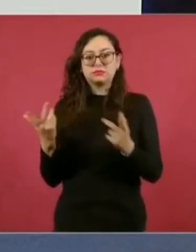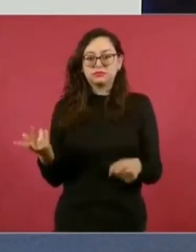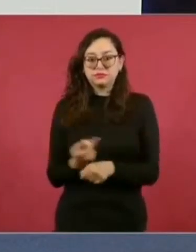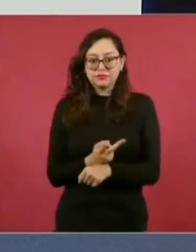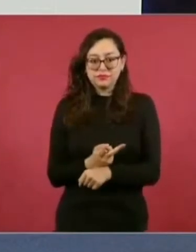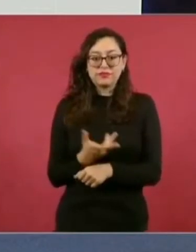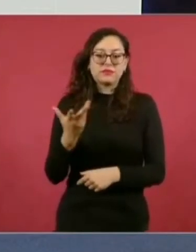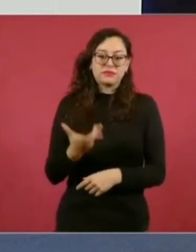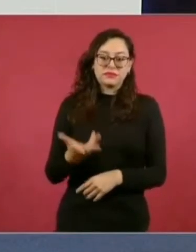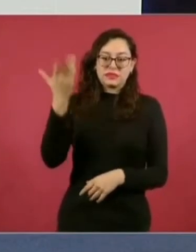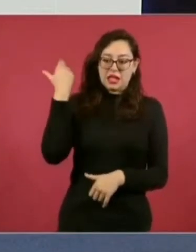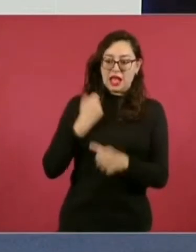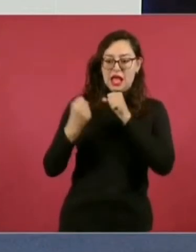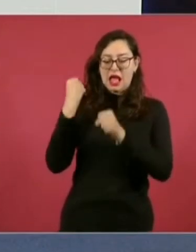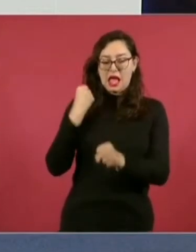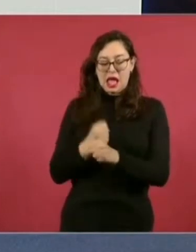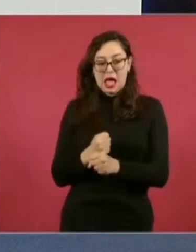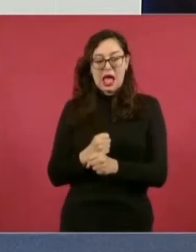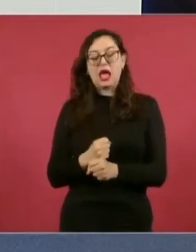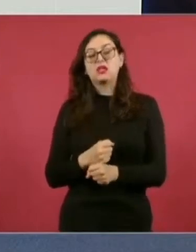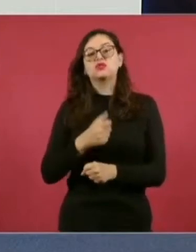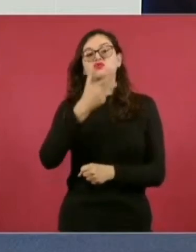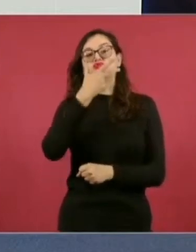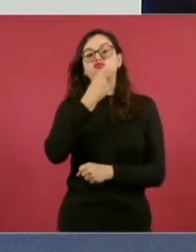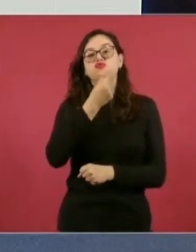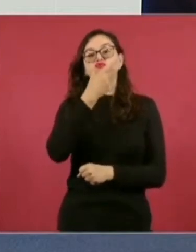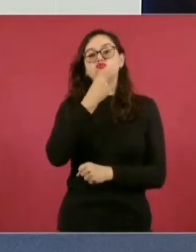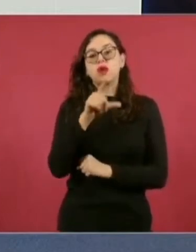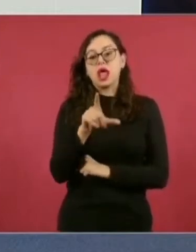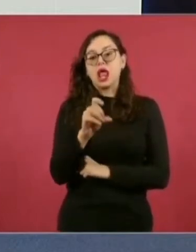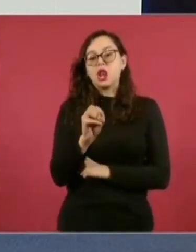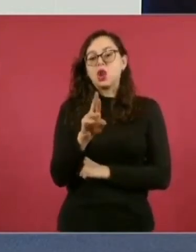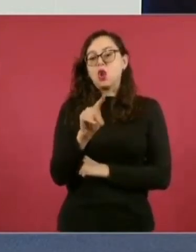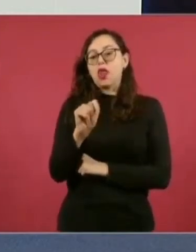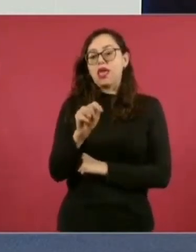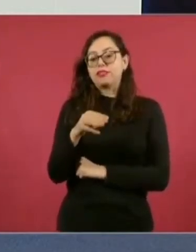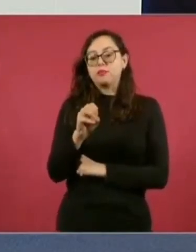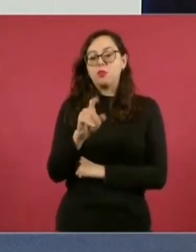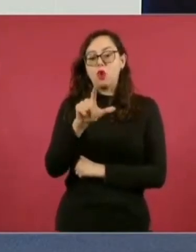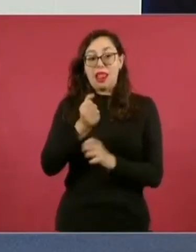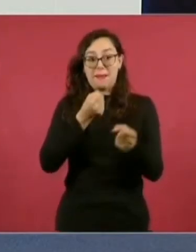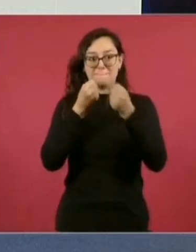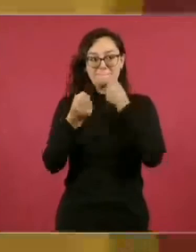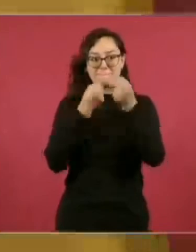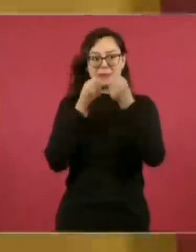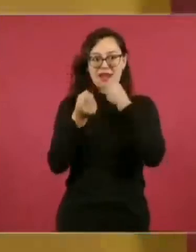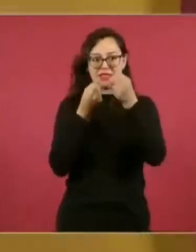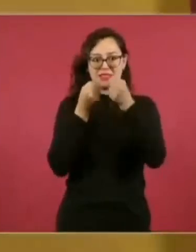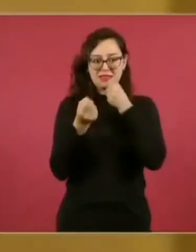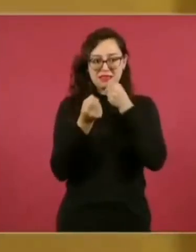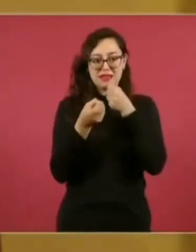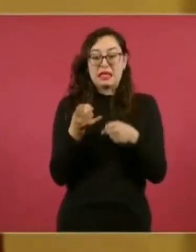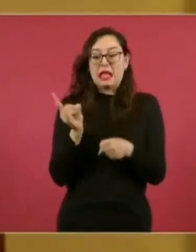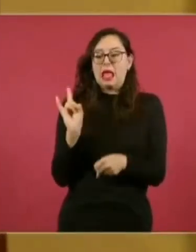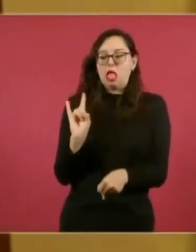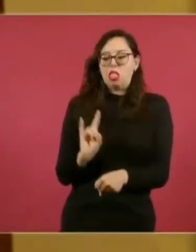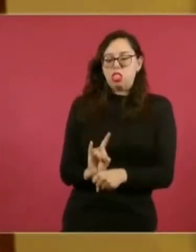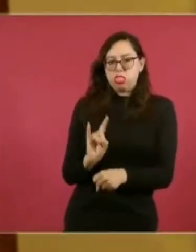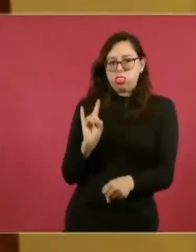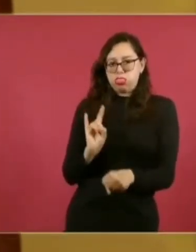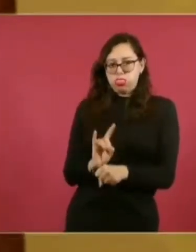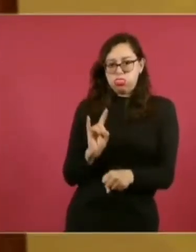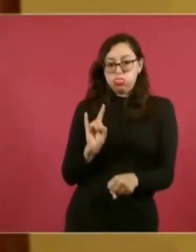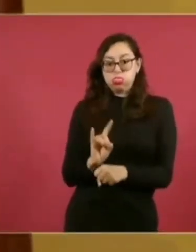montaje difundido en el noticiario de Carlos Loret con la participación en la tortura de Luis